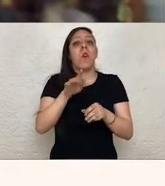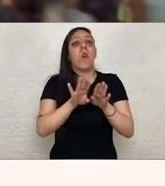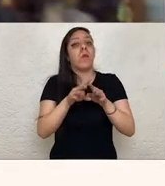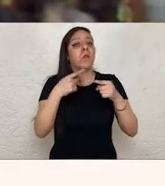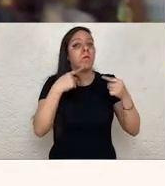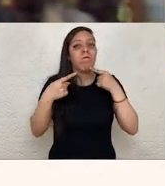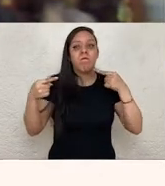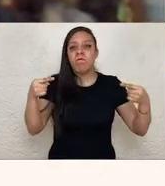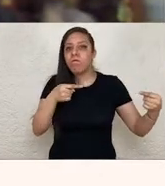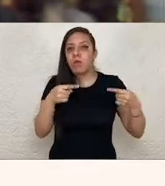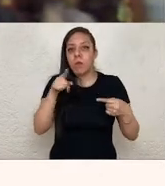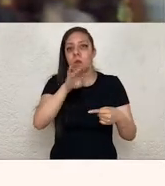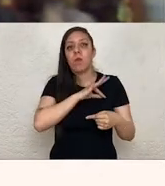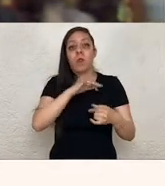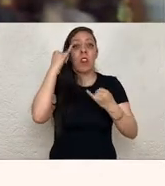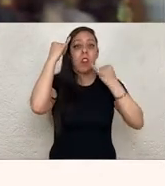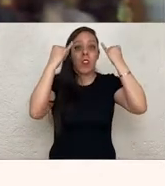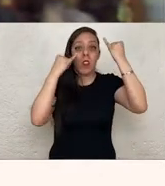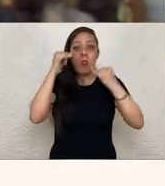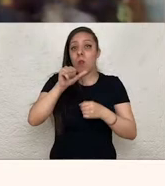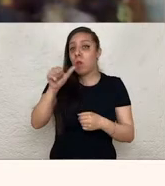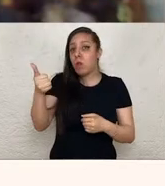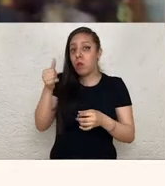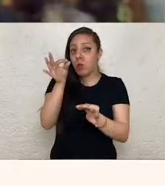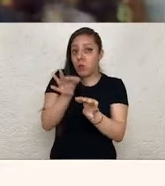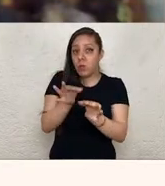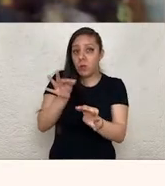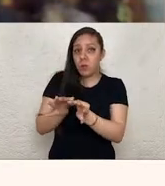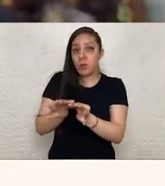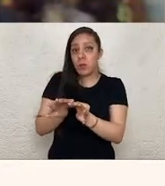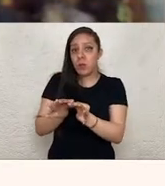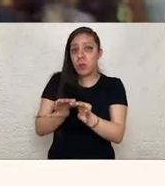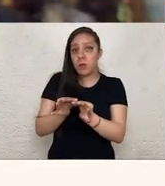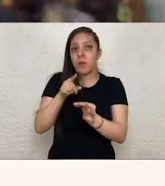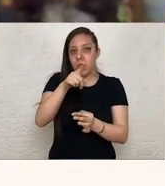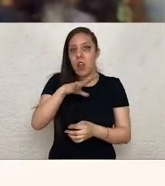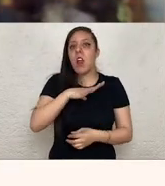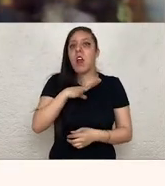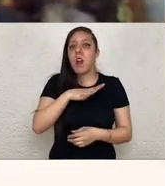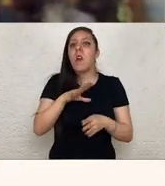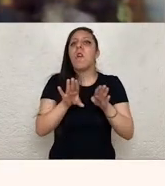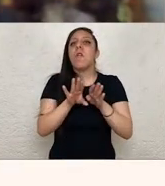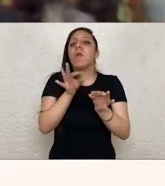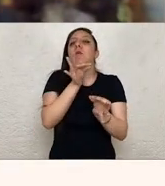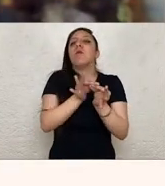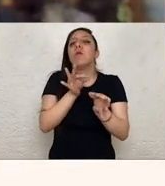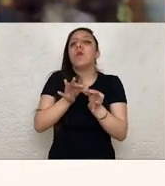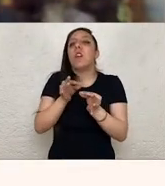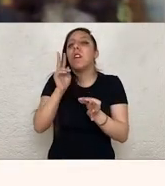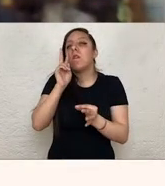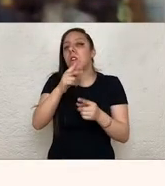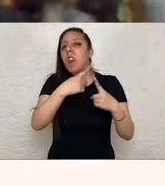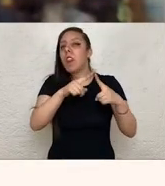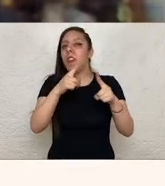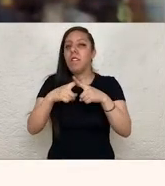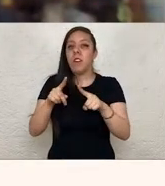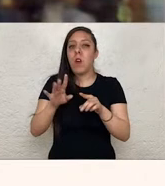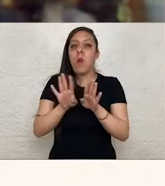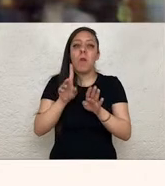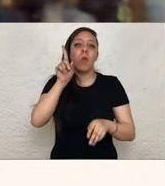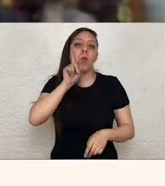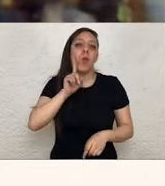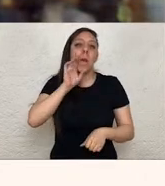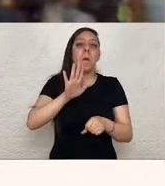debate y pueden quizás imaginar otro punto de vista. Y empezando con